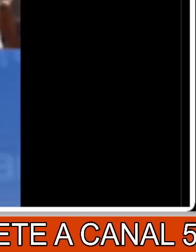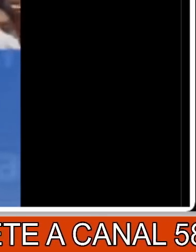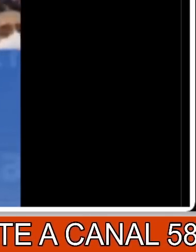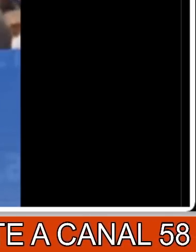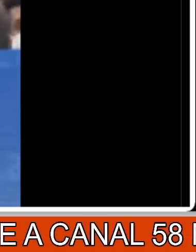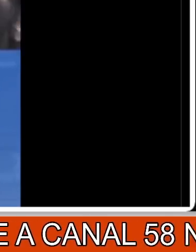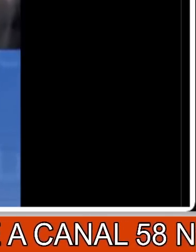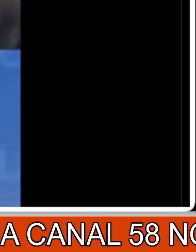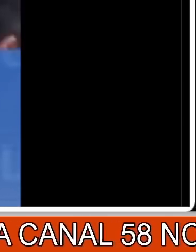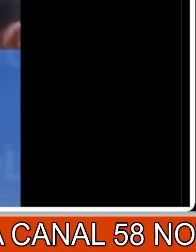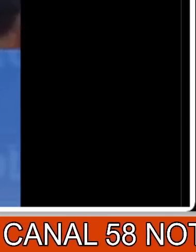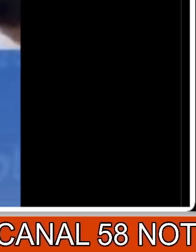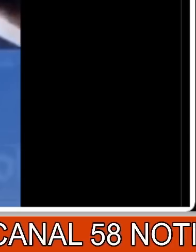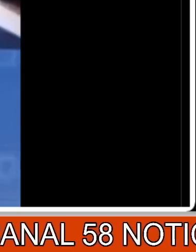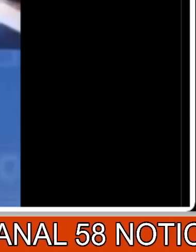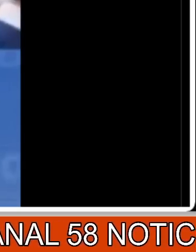todos los efectos van a ser